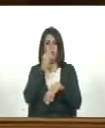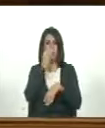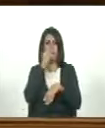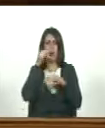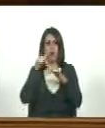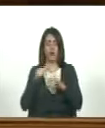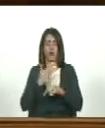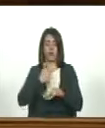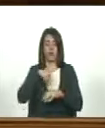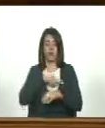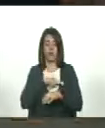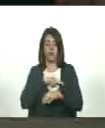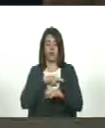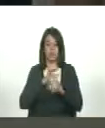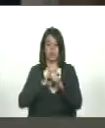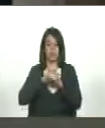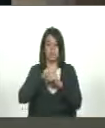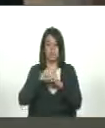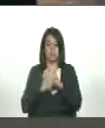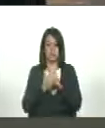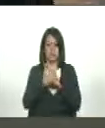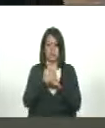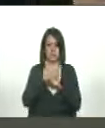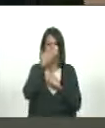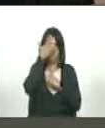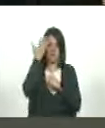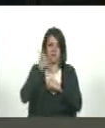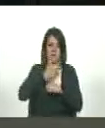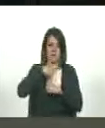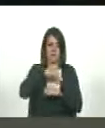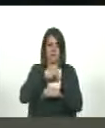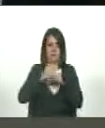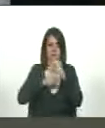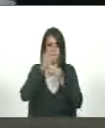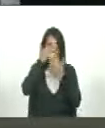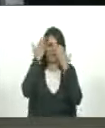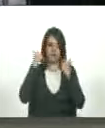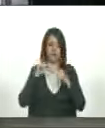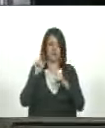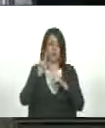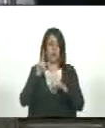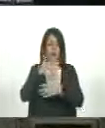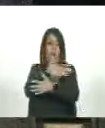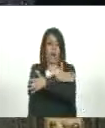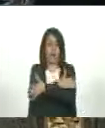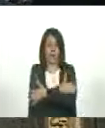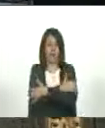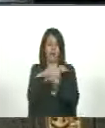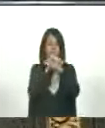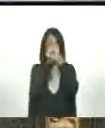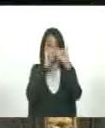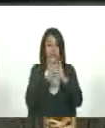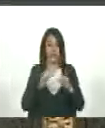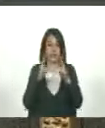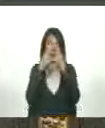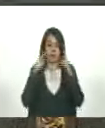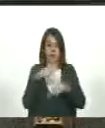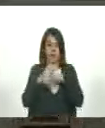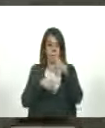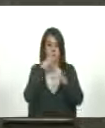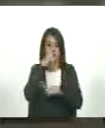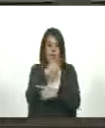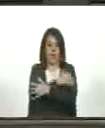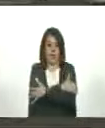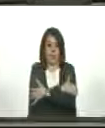nosotros. El pelón ese se olvidó de nosotros, no me había olvidado. Les mando un gran abrazo y una feliz Navidad. Y un próspero año nuevo. Un